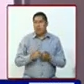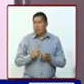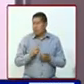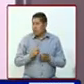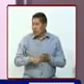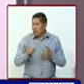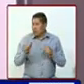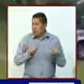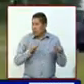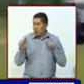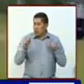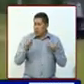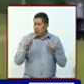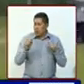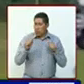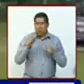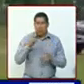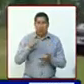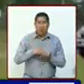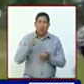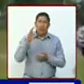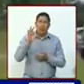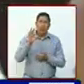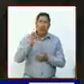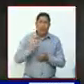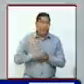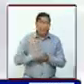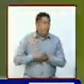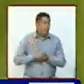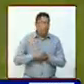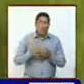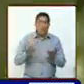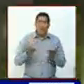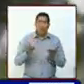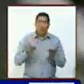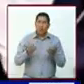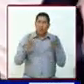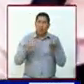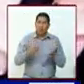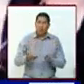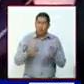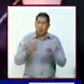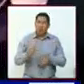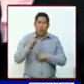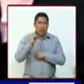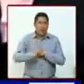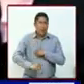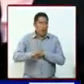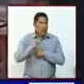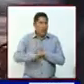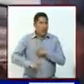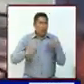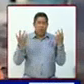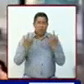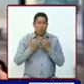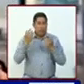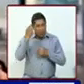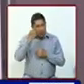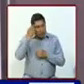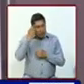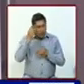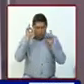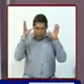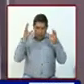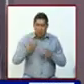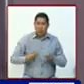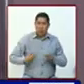los actos luctuosos del año 2019, donde terminaron con muchos muertos, muchos heridos. Fue cómplice de un gobierno